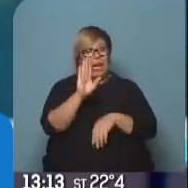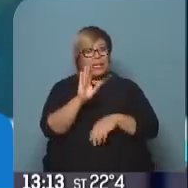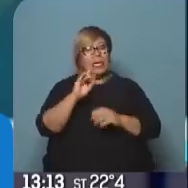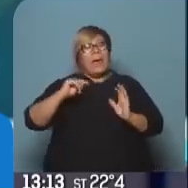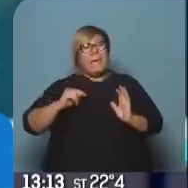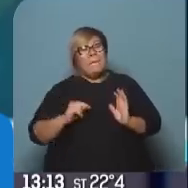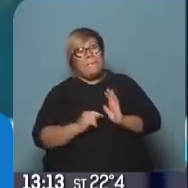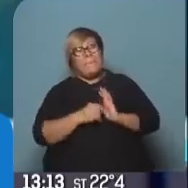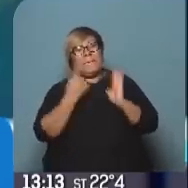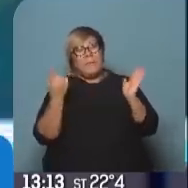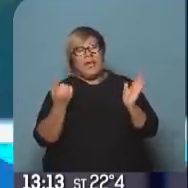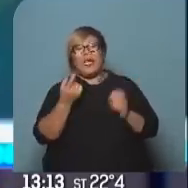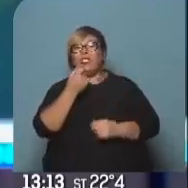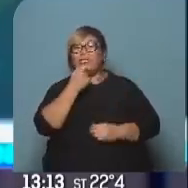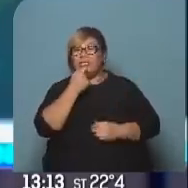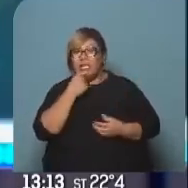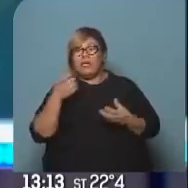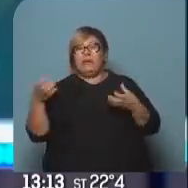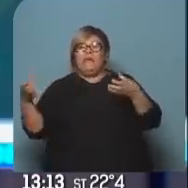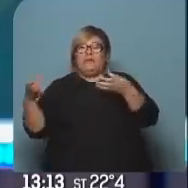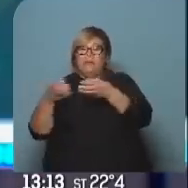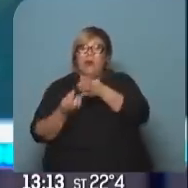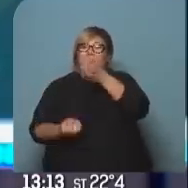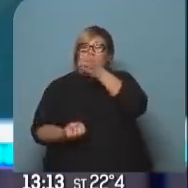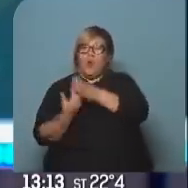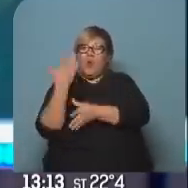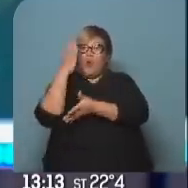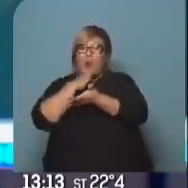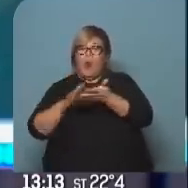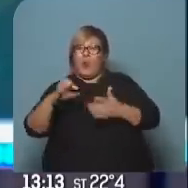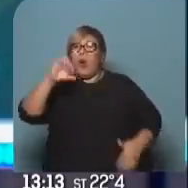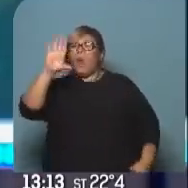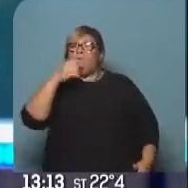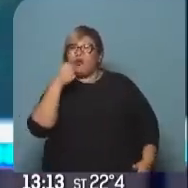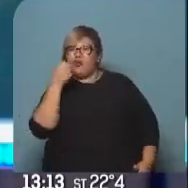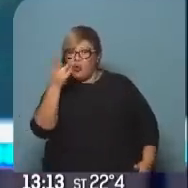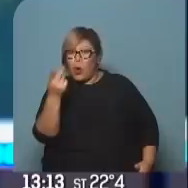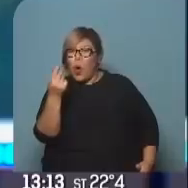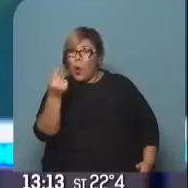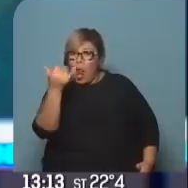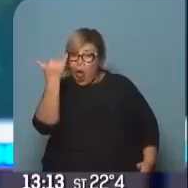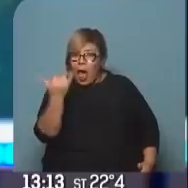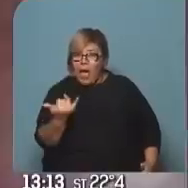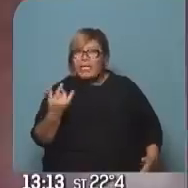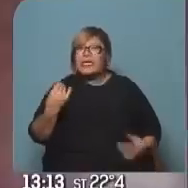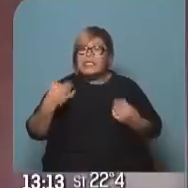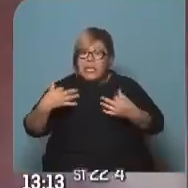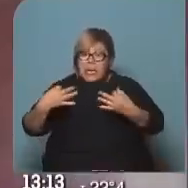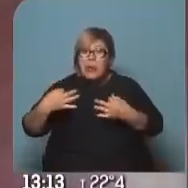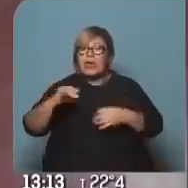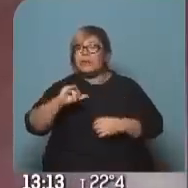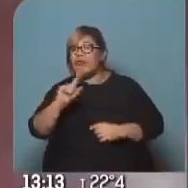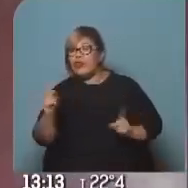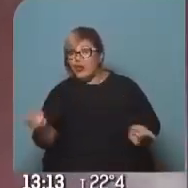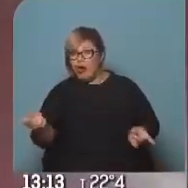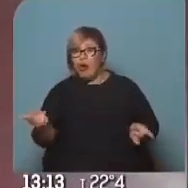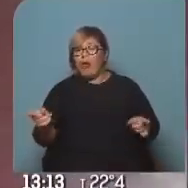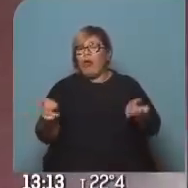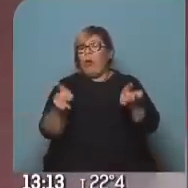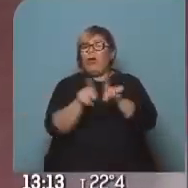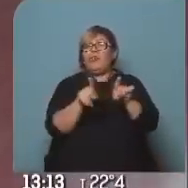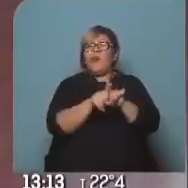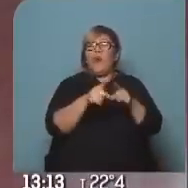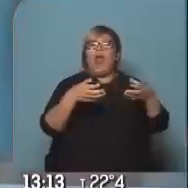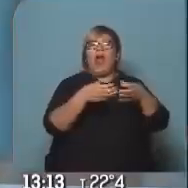estas superestructuras? ¿Sirvió la UNASUR? ¿Servirá el Prosur, Natalia? No hay consenso